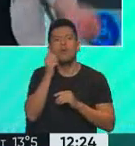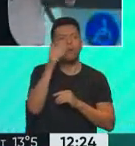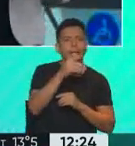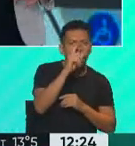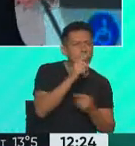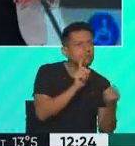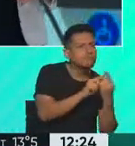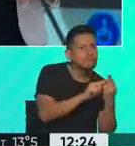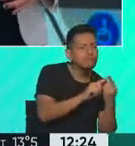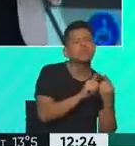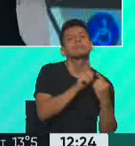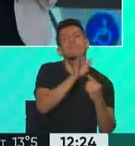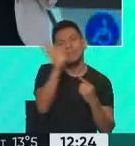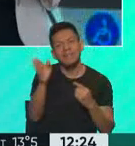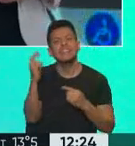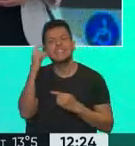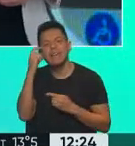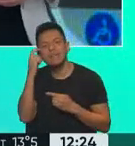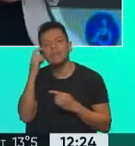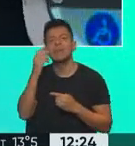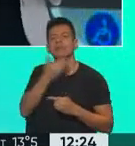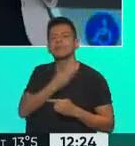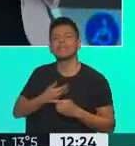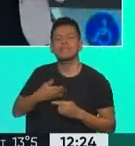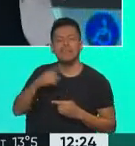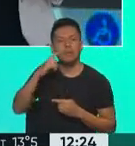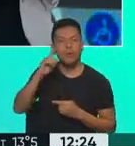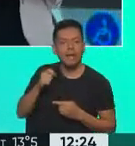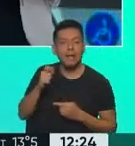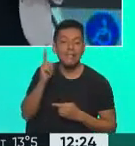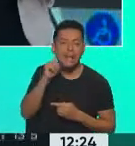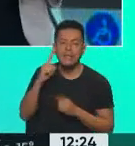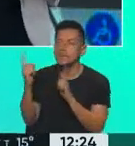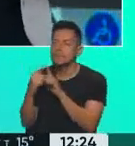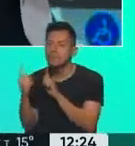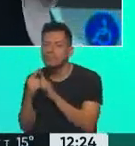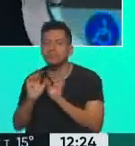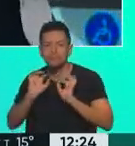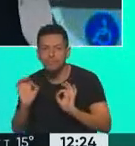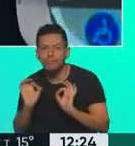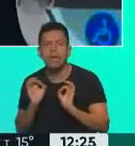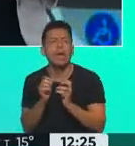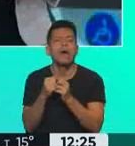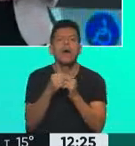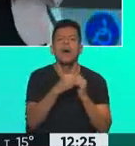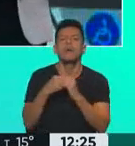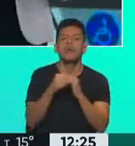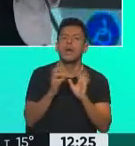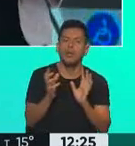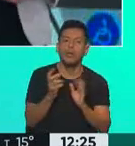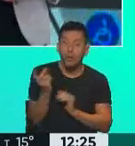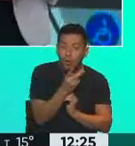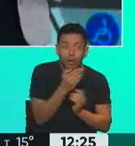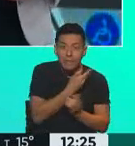y también a quien se reunió con el presidente ucraniano selenski justamente para tratar de acordar entre